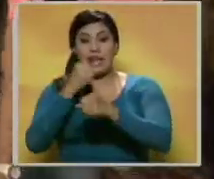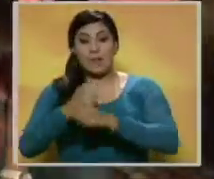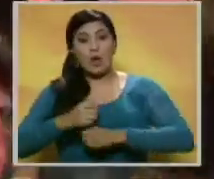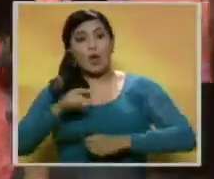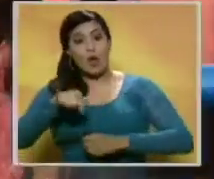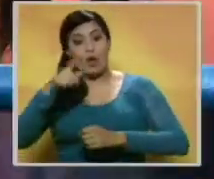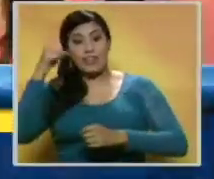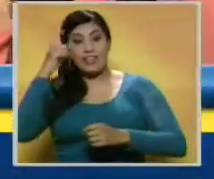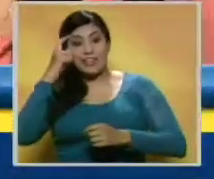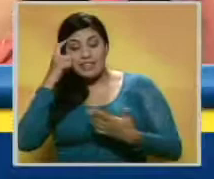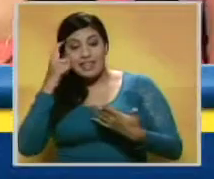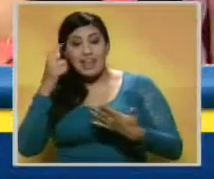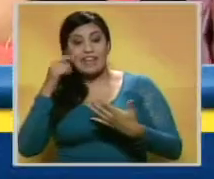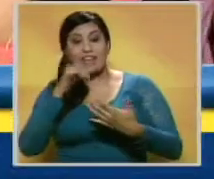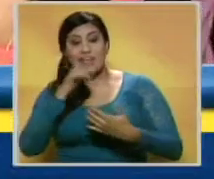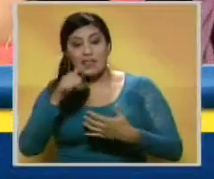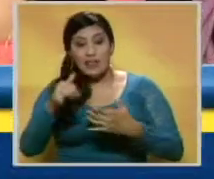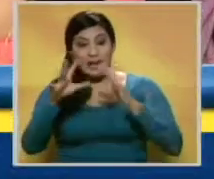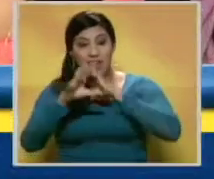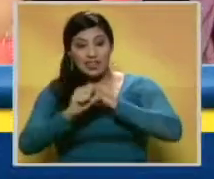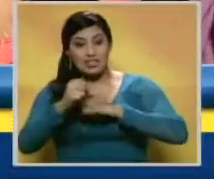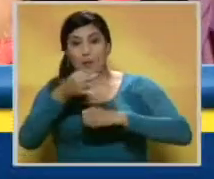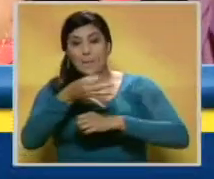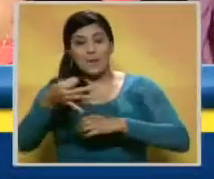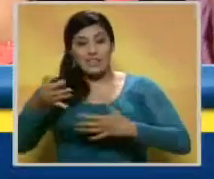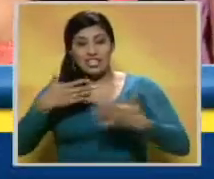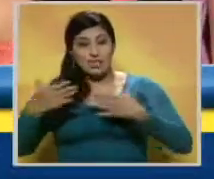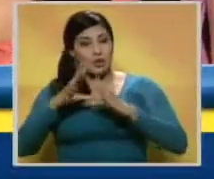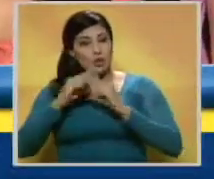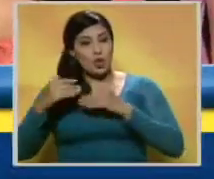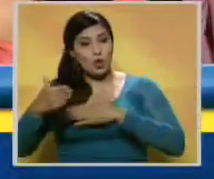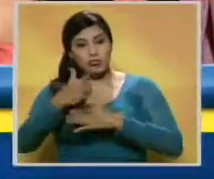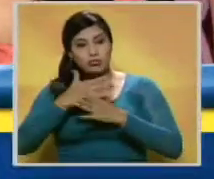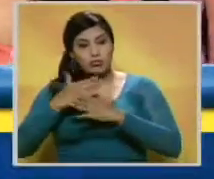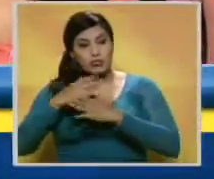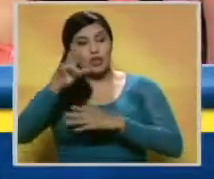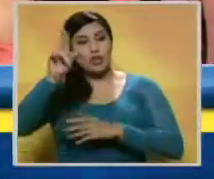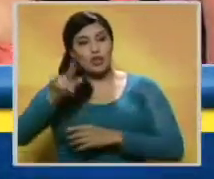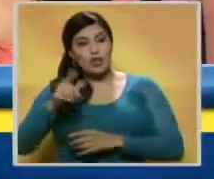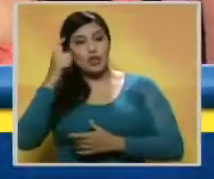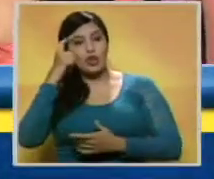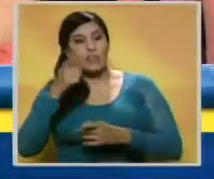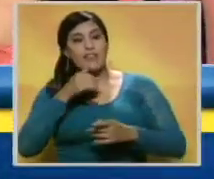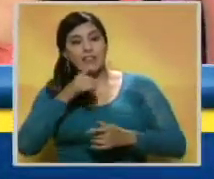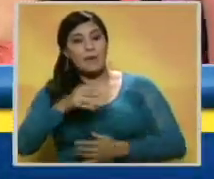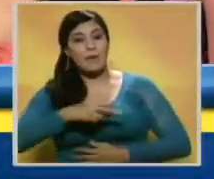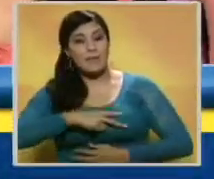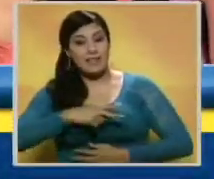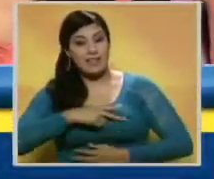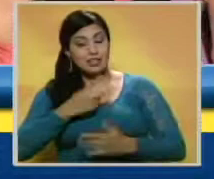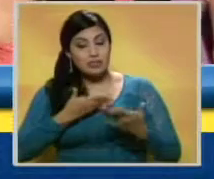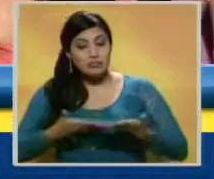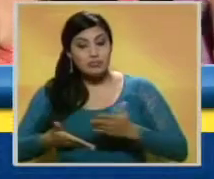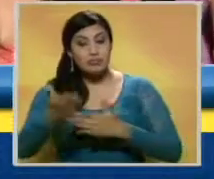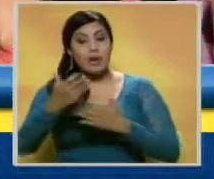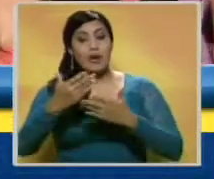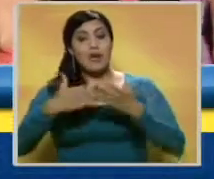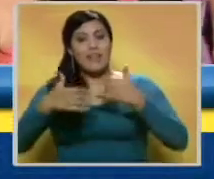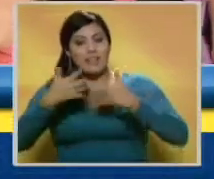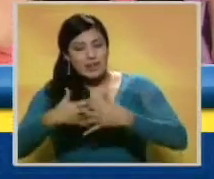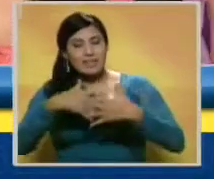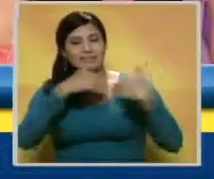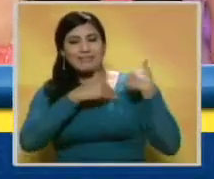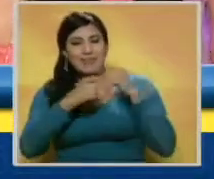supuesto. Hoy va a salir el noticiero súper chévere. Estamos compartiendo todas las personas que hacemos posible que el noticiero Venevisión salga al aire,